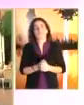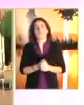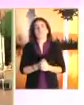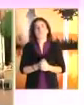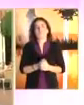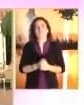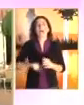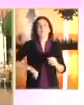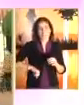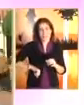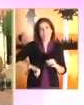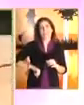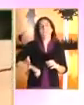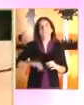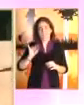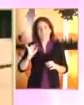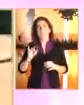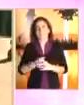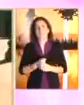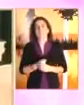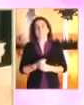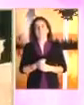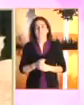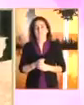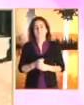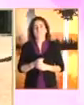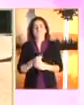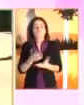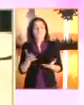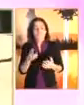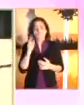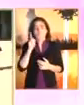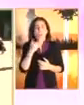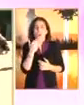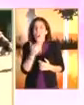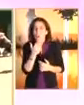del apéndice, sí. Pues es algo